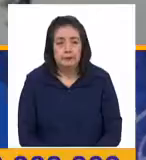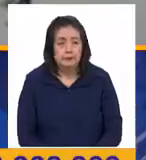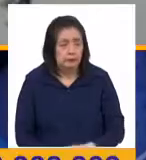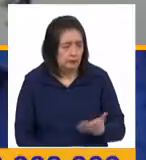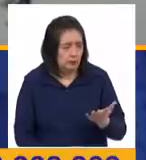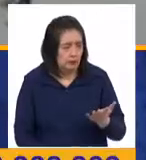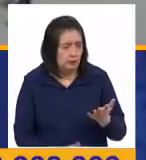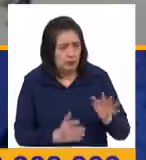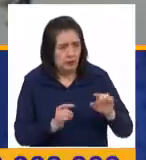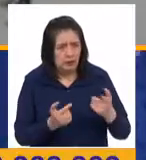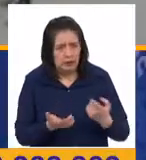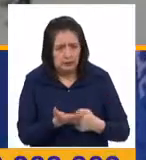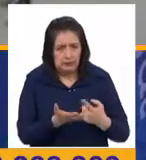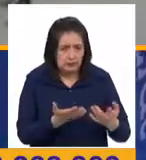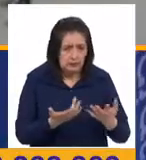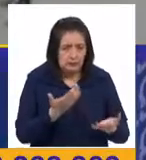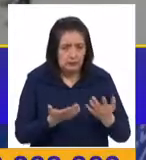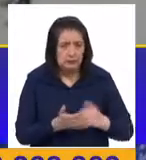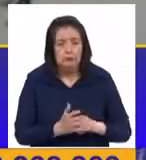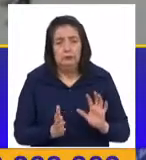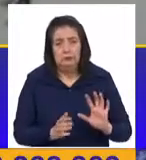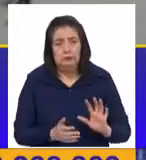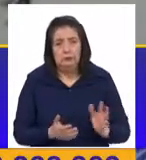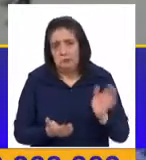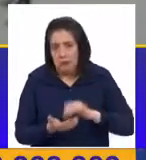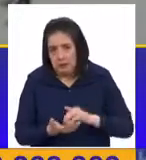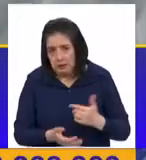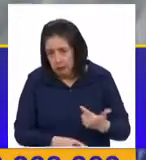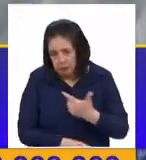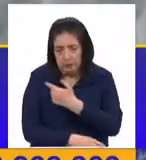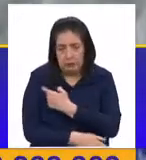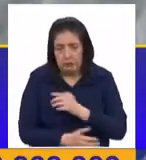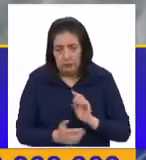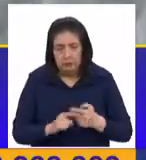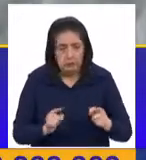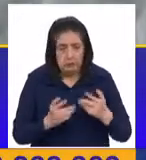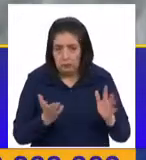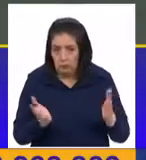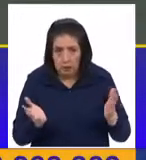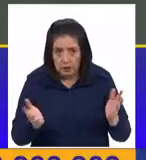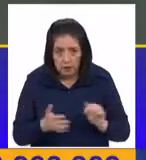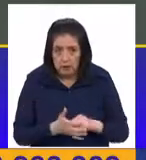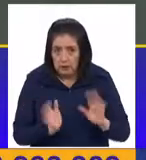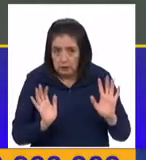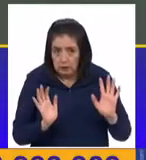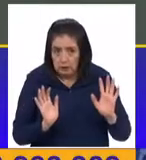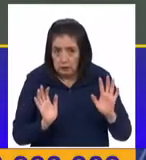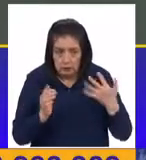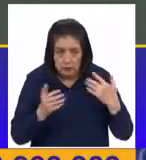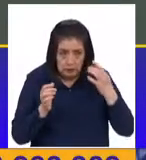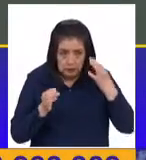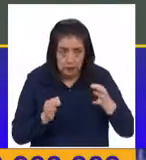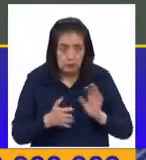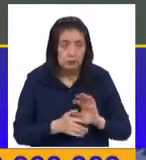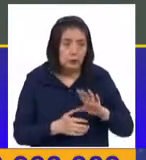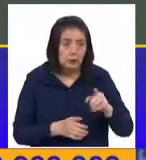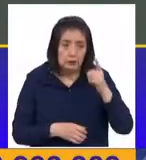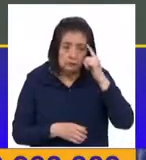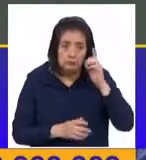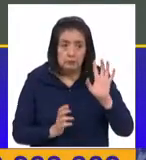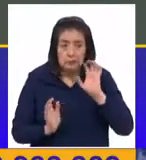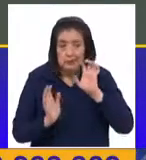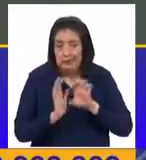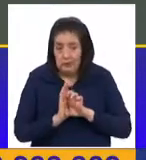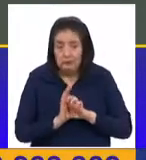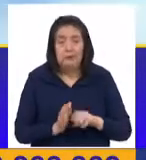Rolando, acá todavía sigue en discusión la posibilidad de una dosis de refuerzo, pero no hay en el camino todavía nada concreto. Así es, hay que tener en cuenta, por